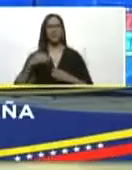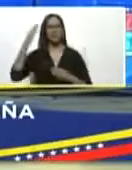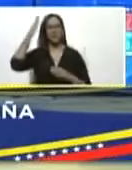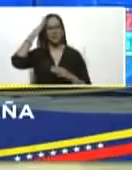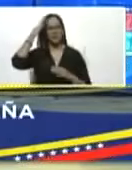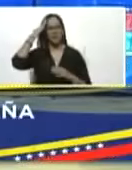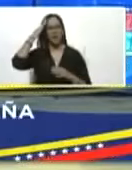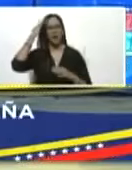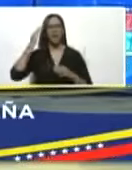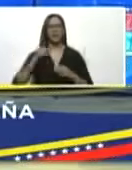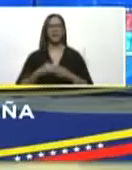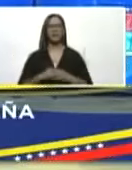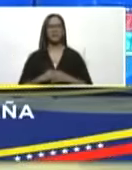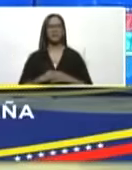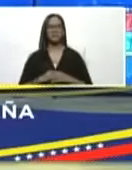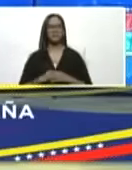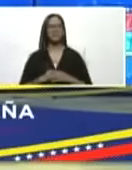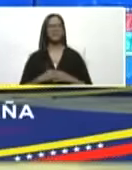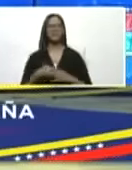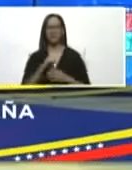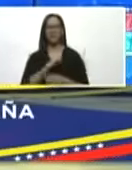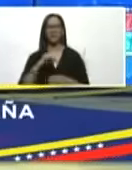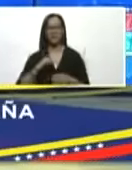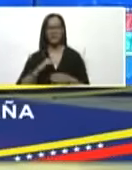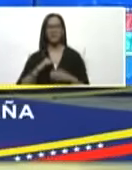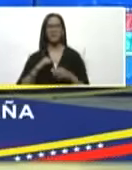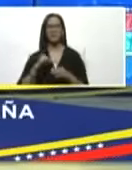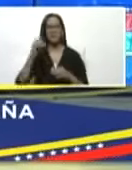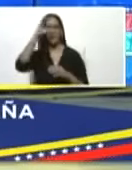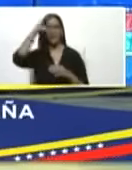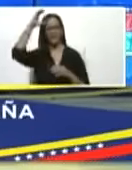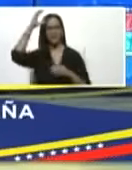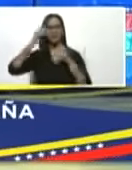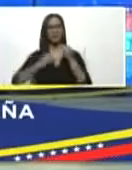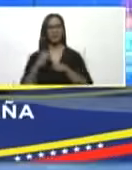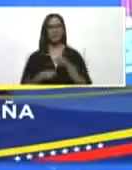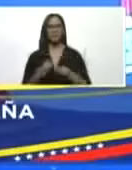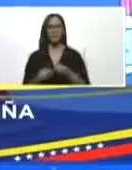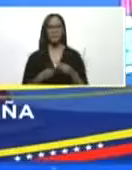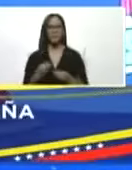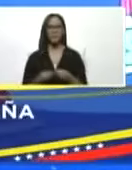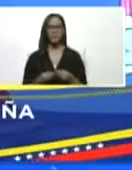sabemos de los que somos capaces de hacer.